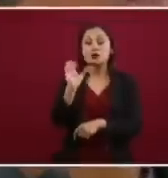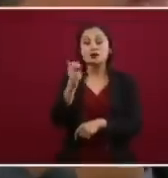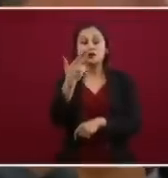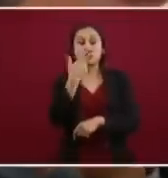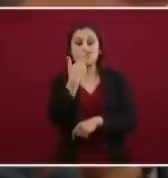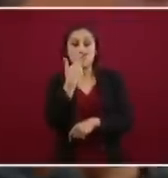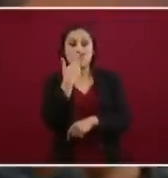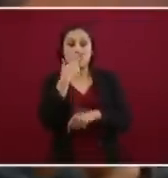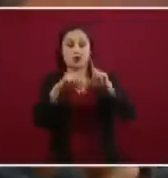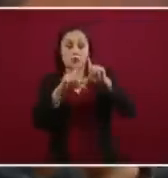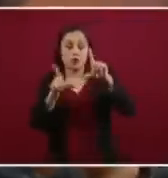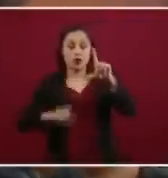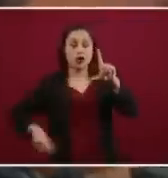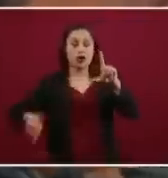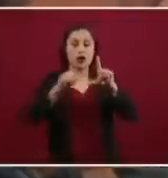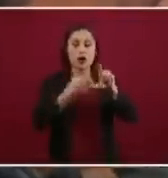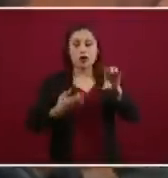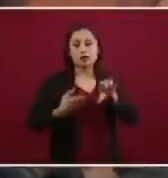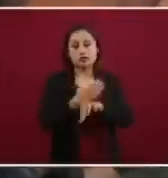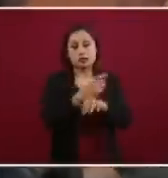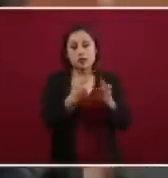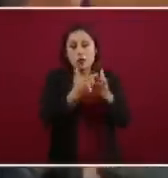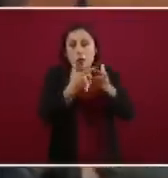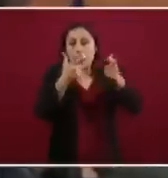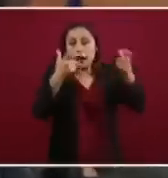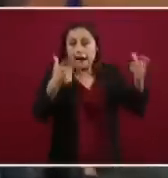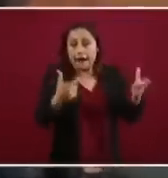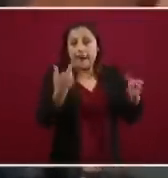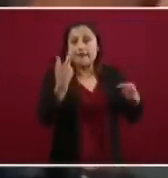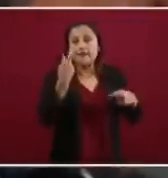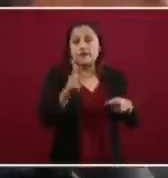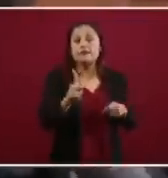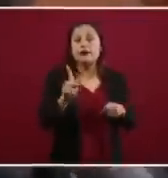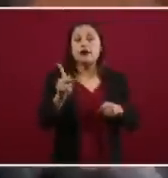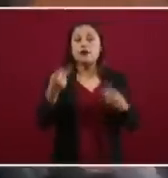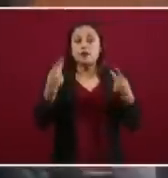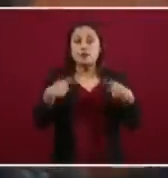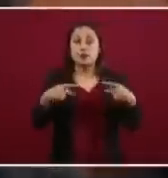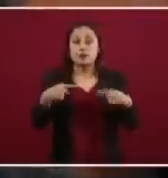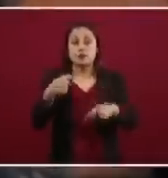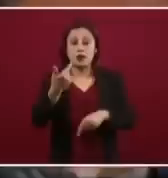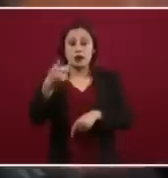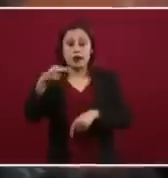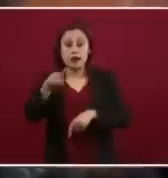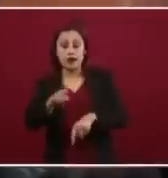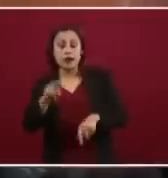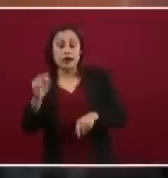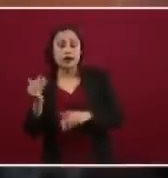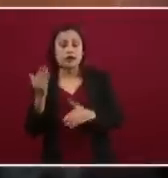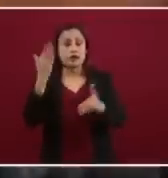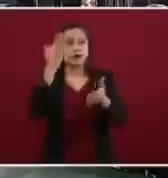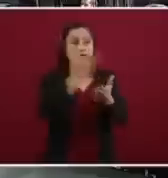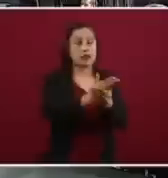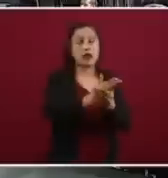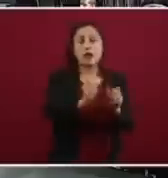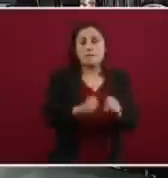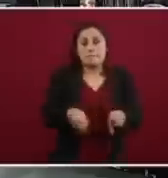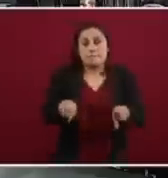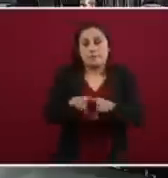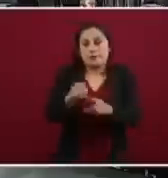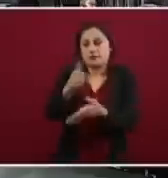20% del territorio nacional y tienen el mismo número de guardias nacionales que la Ciudad de México, por ejemplo, ¿no? Sí,